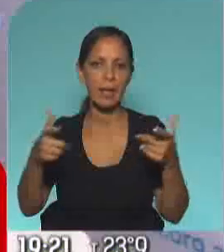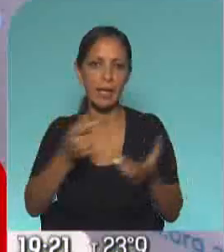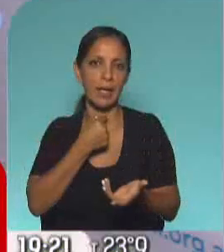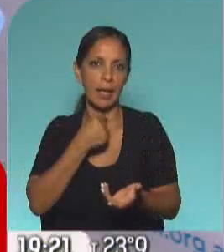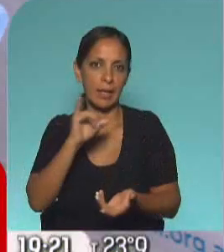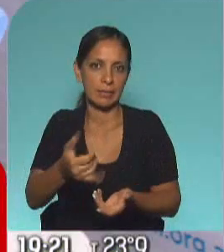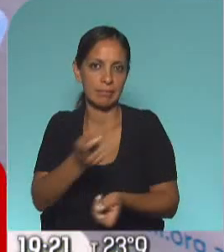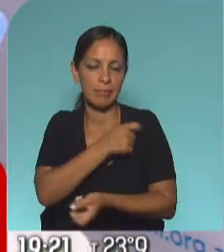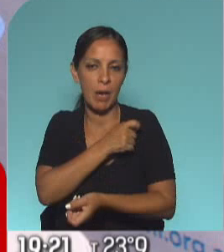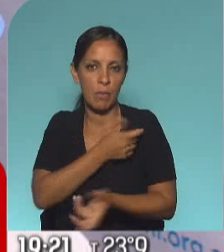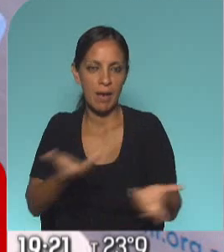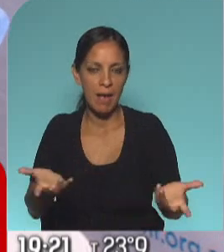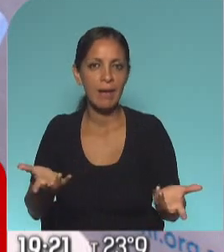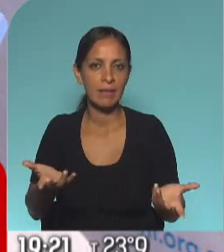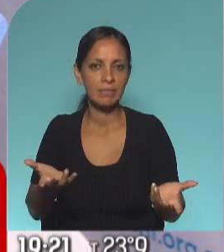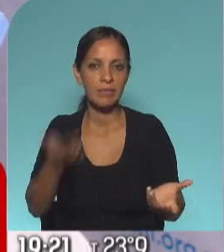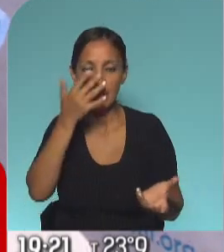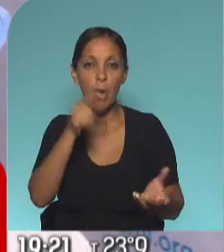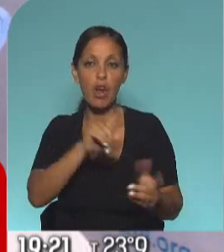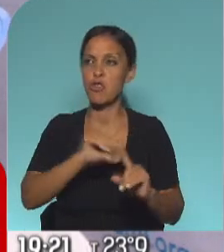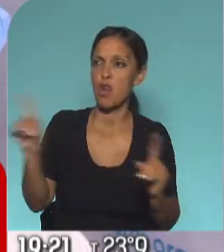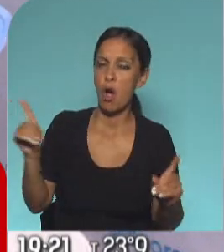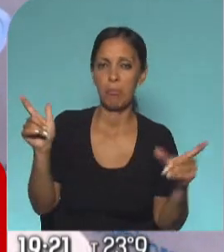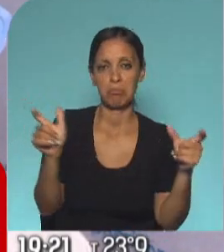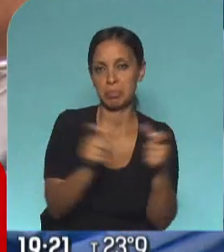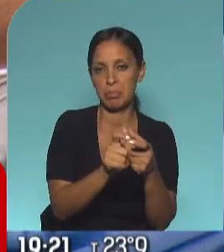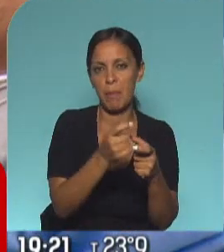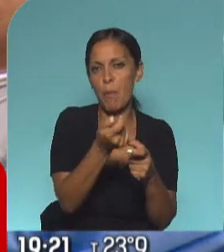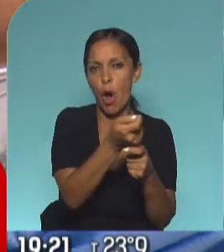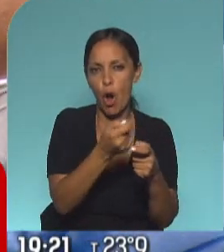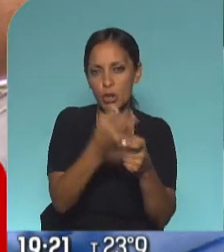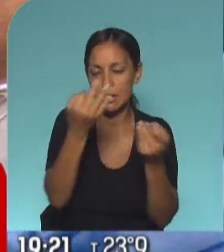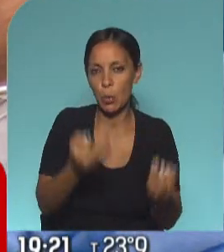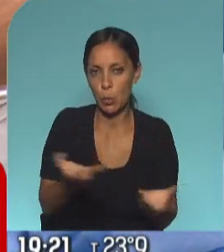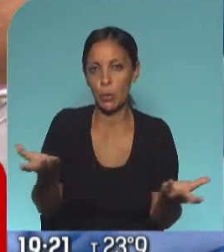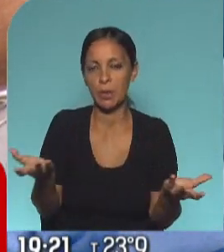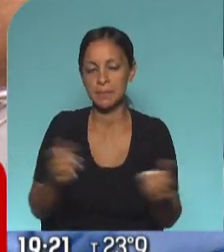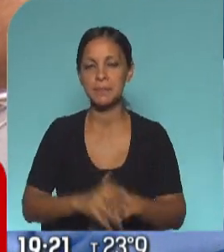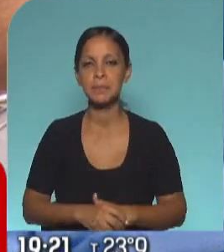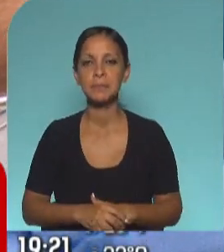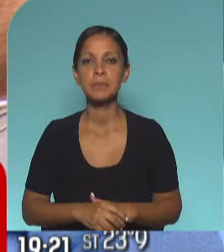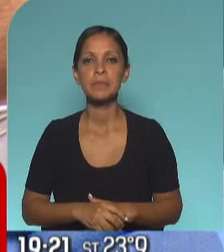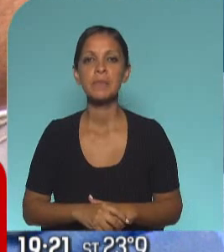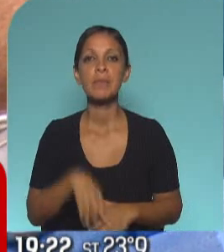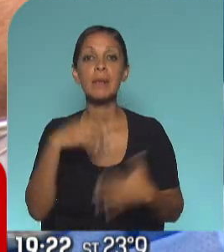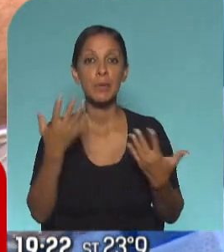vacunar, va a quedar reducido a una ínfima porción aquellos que no quieran vacunarse. En ese